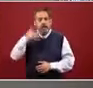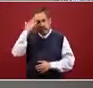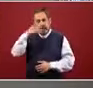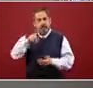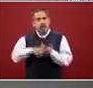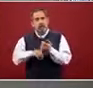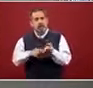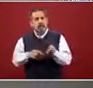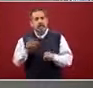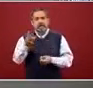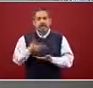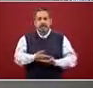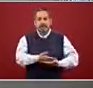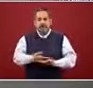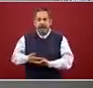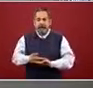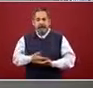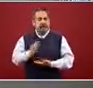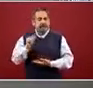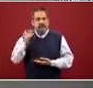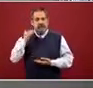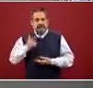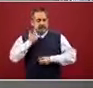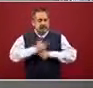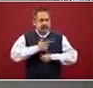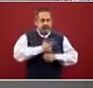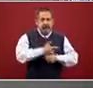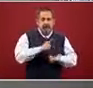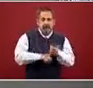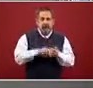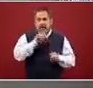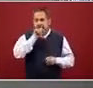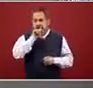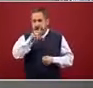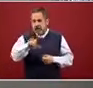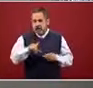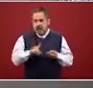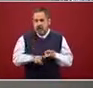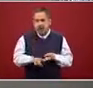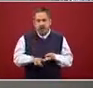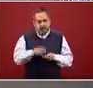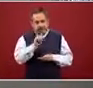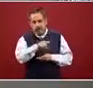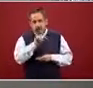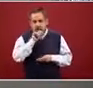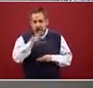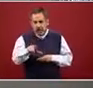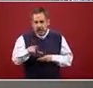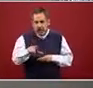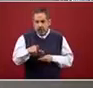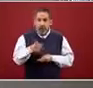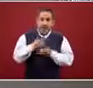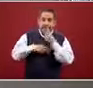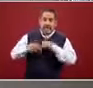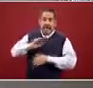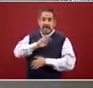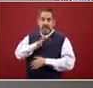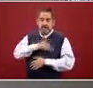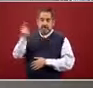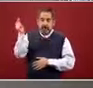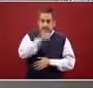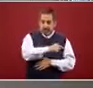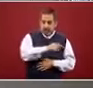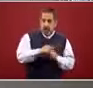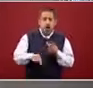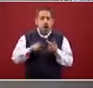salud de los tres bebés que fueron diagnosticados, uno en Jalisco, el de Jalisco justamente venía de España, los otros dos no